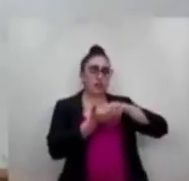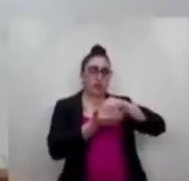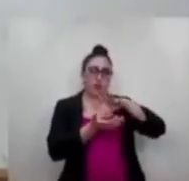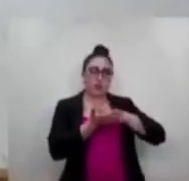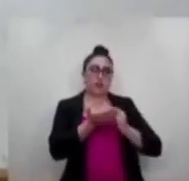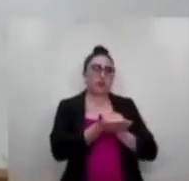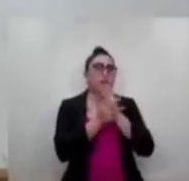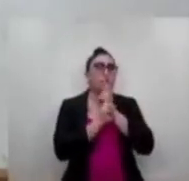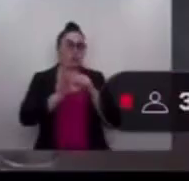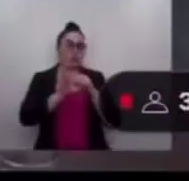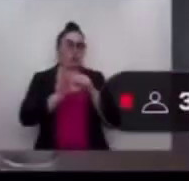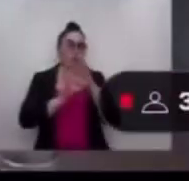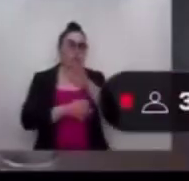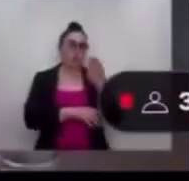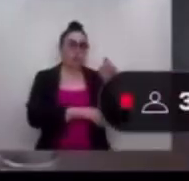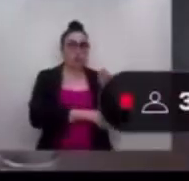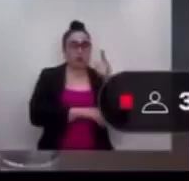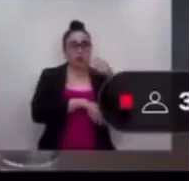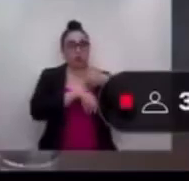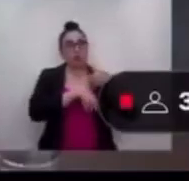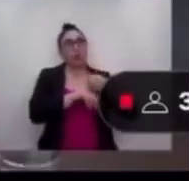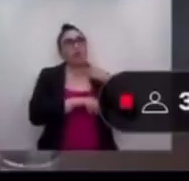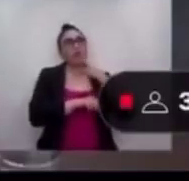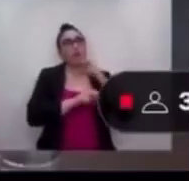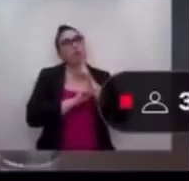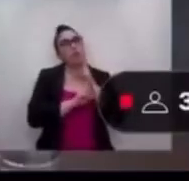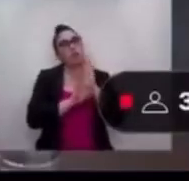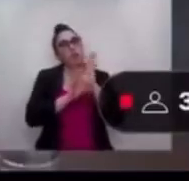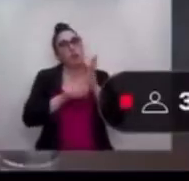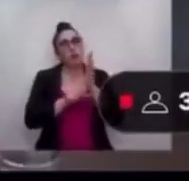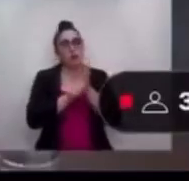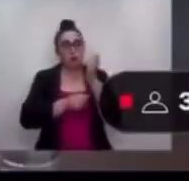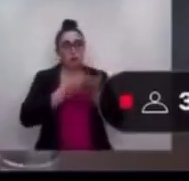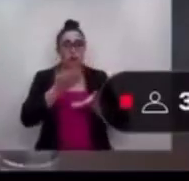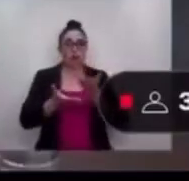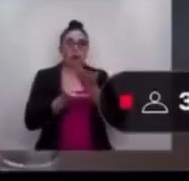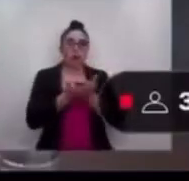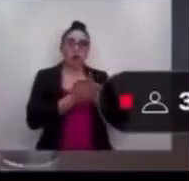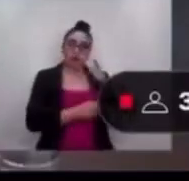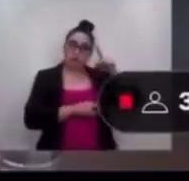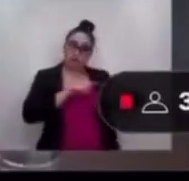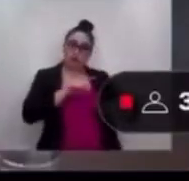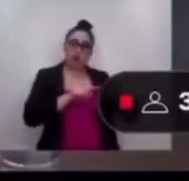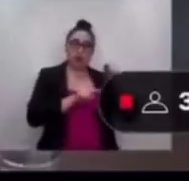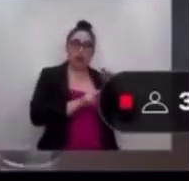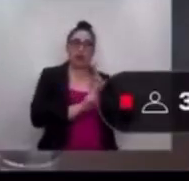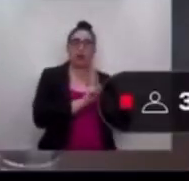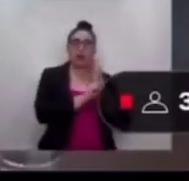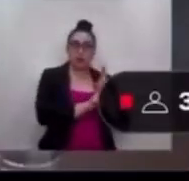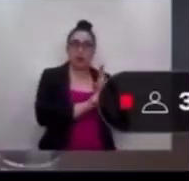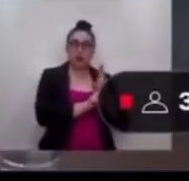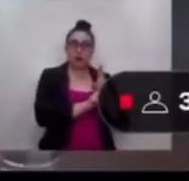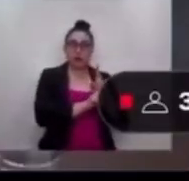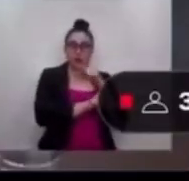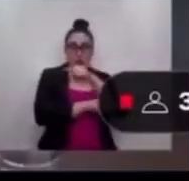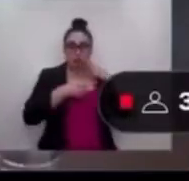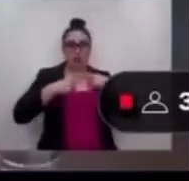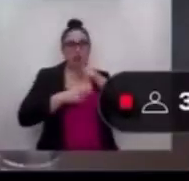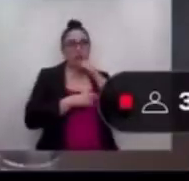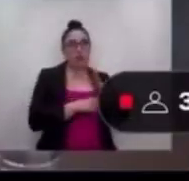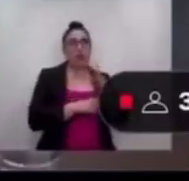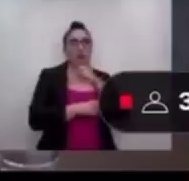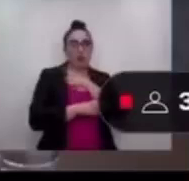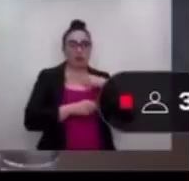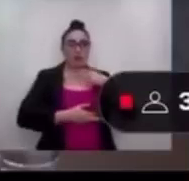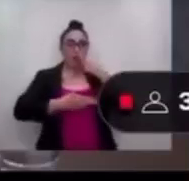sentencia. Por lo anterior, se propone revocar la resolución impugnada y en vía de consecuencia confirmar el acuerdo